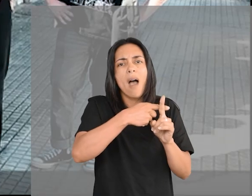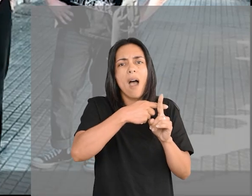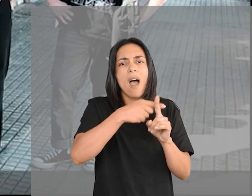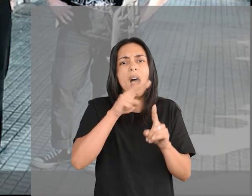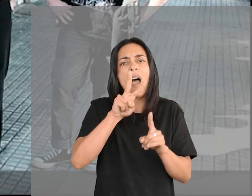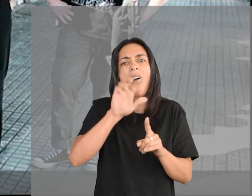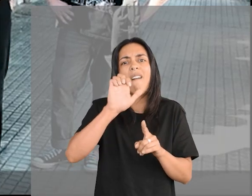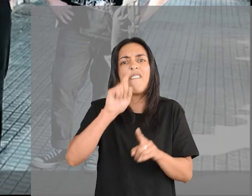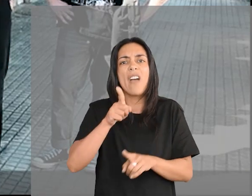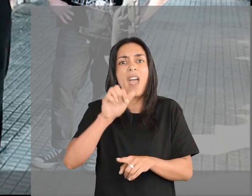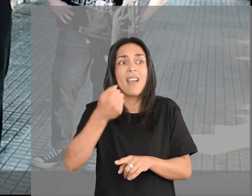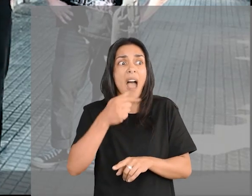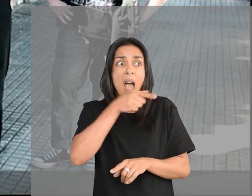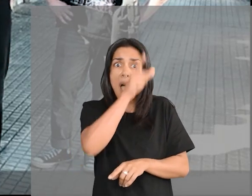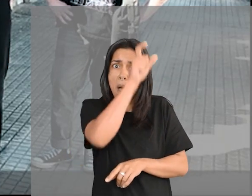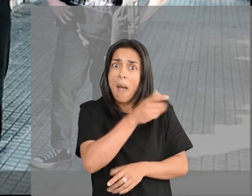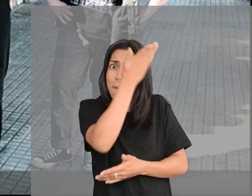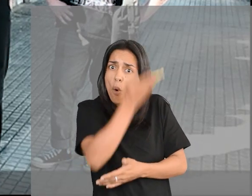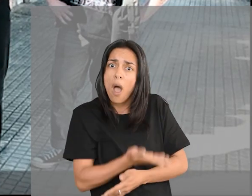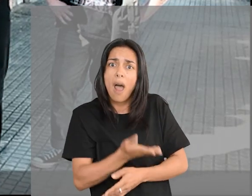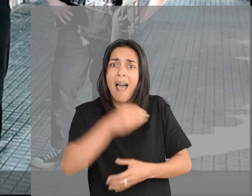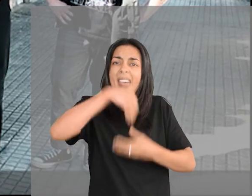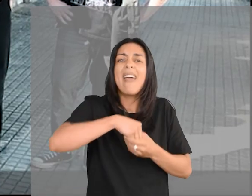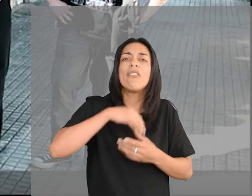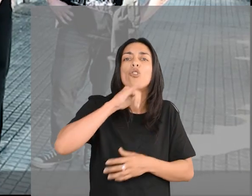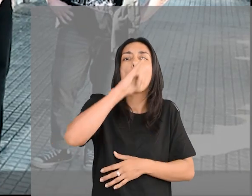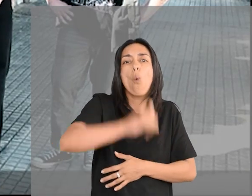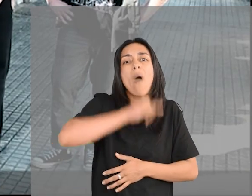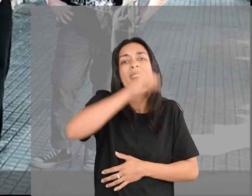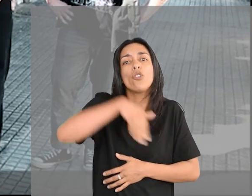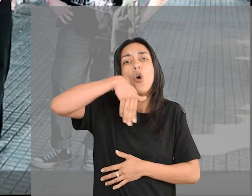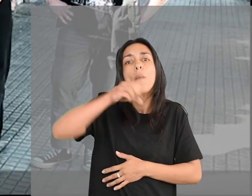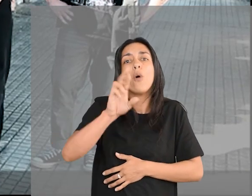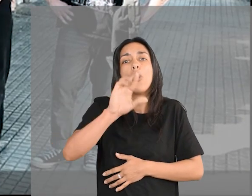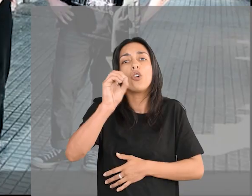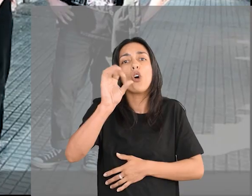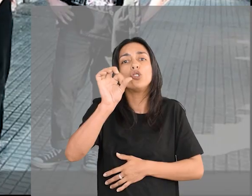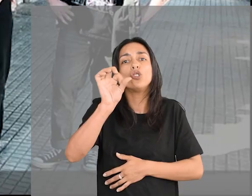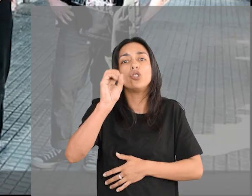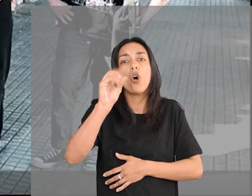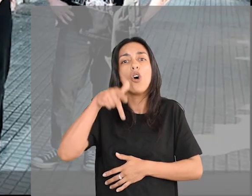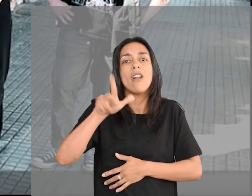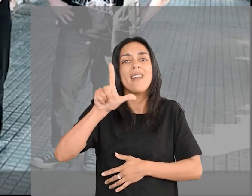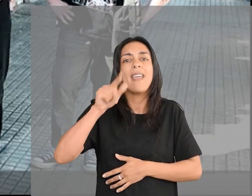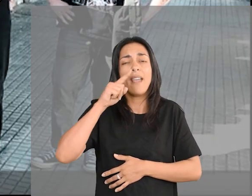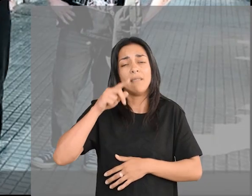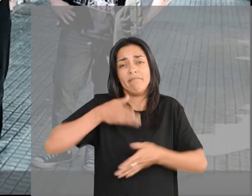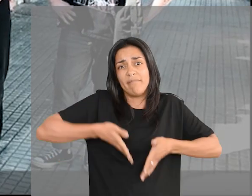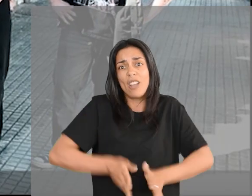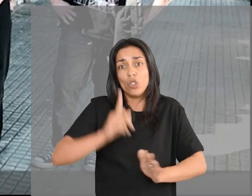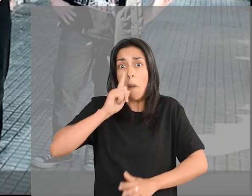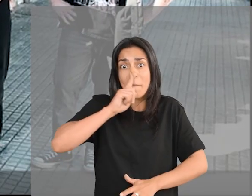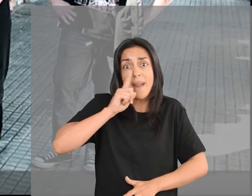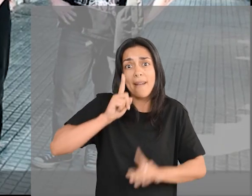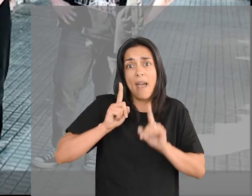los cuentos de Juan José Morosoli. Juan José Morosoli, bueno, nació en Minas en 1899. Sus padres fueron